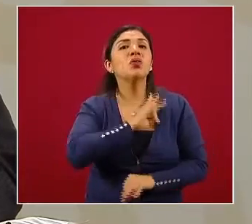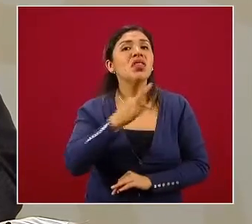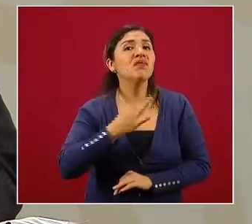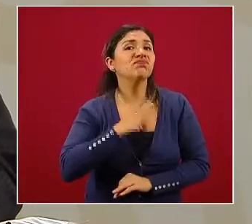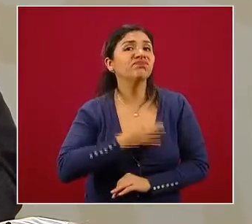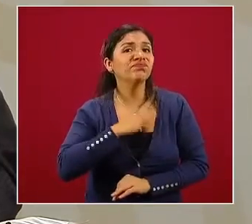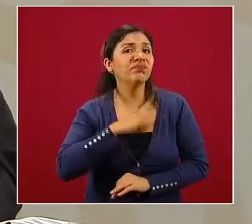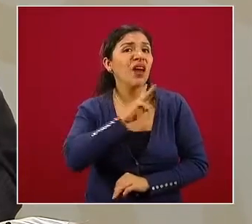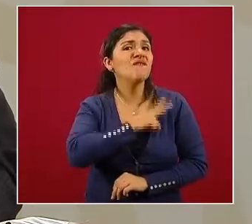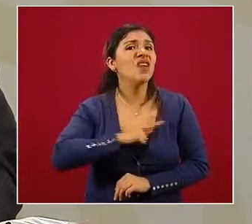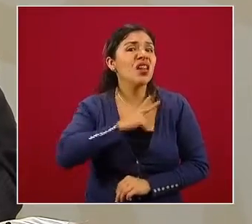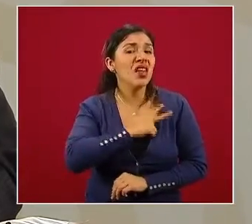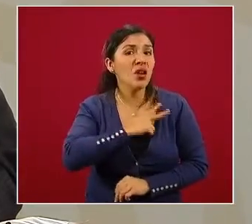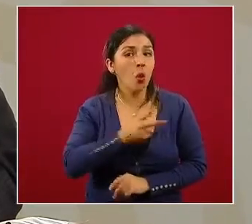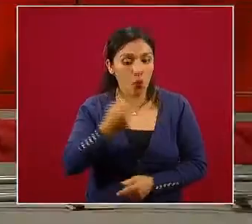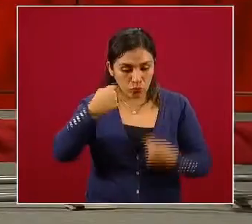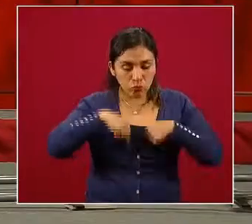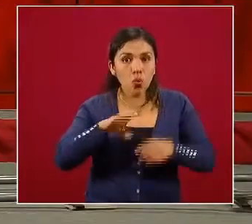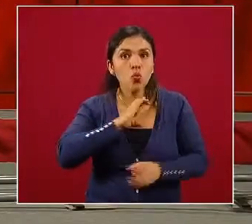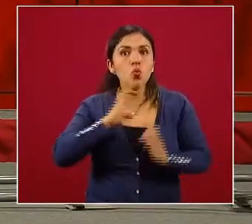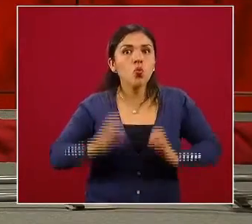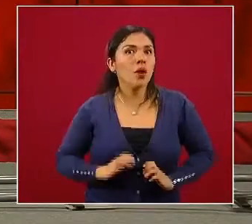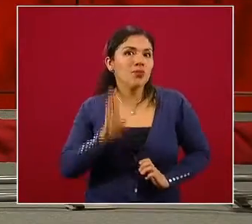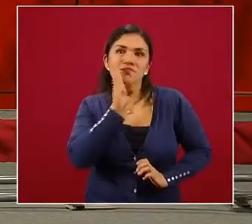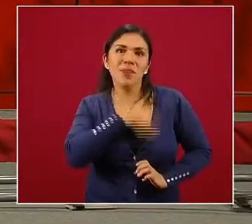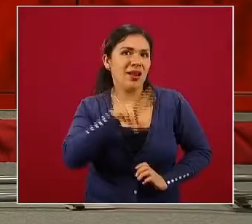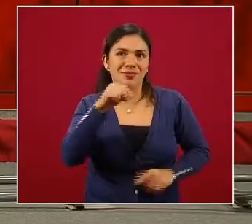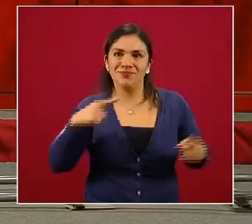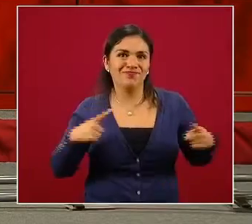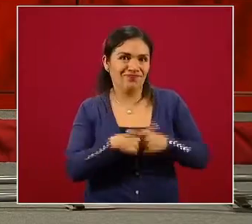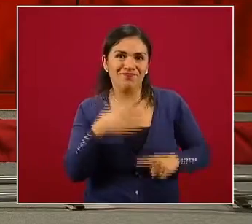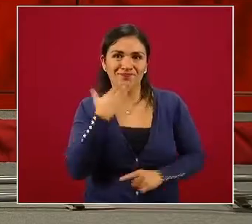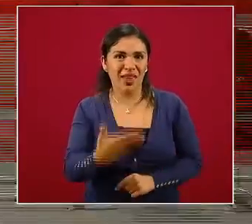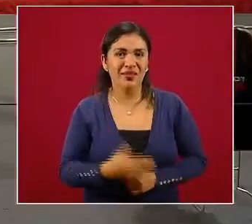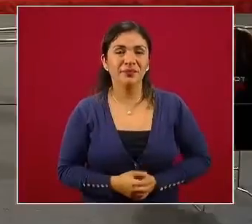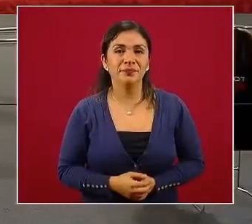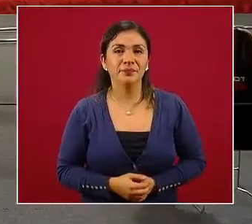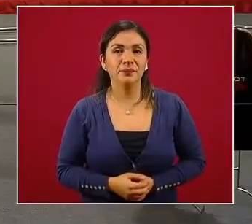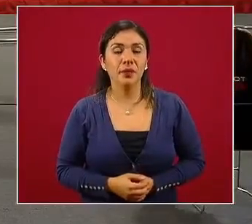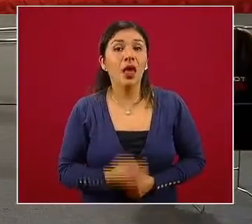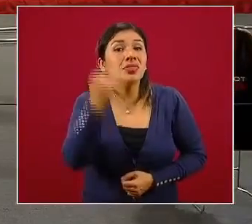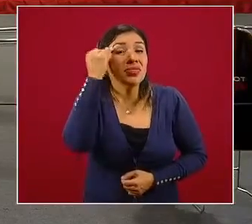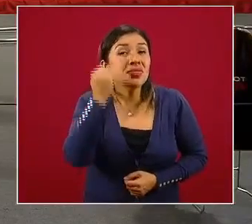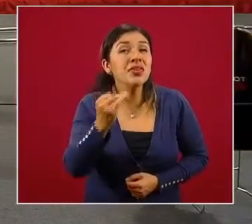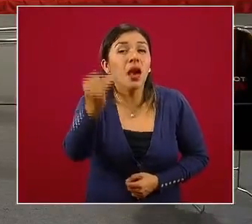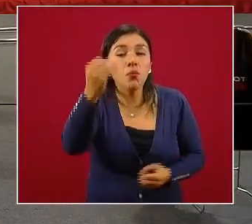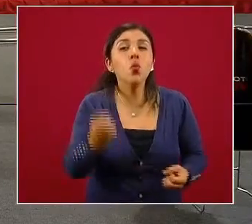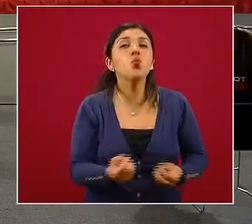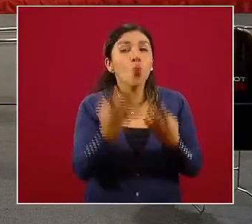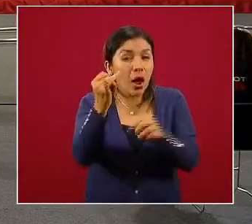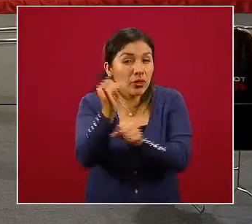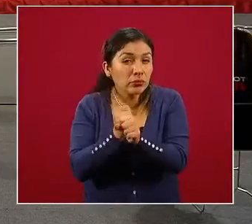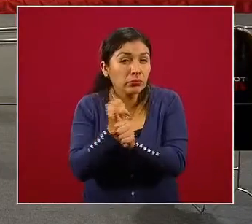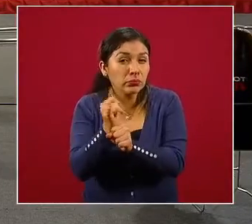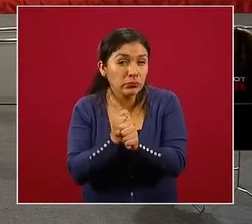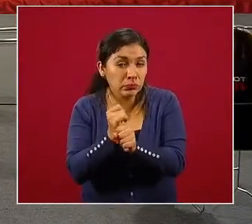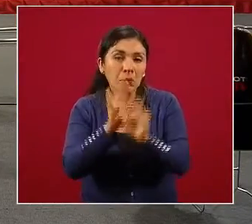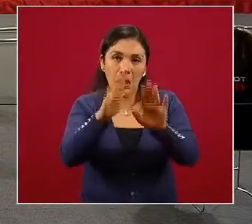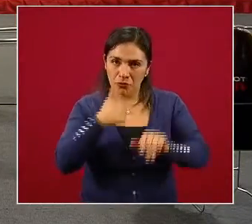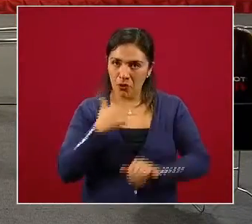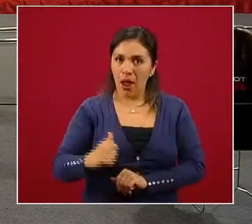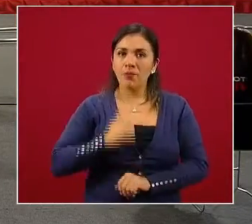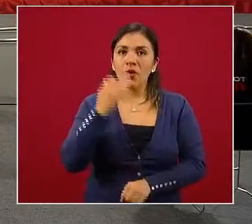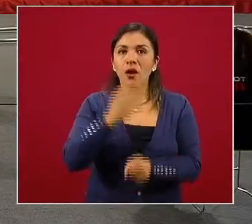toxicidad. Es decir, es tóxico, tiene efectos secundarios importantes. ¿Cuánto tiempo lleva la investigación? Y aquí aprovecho